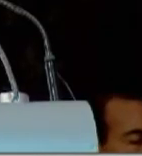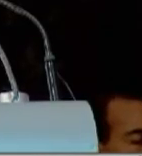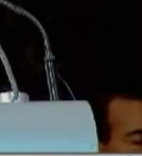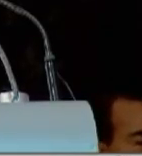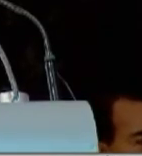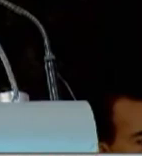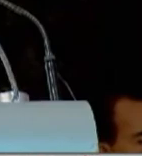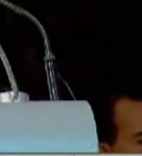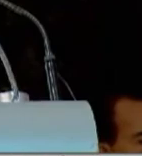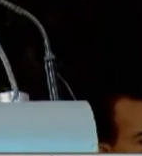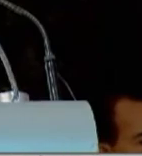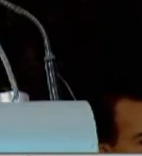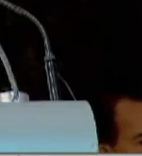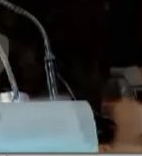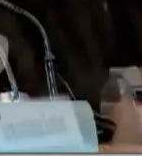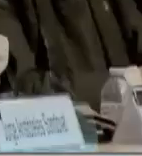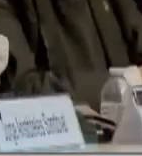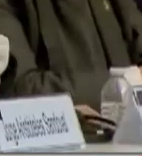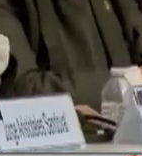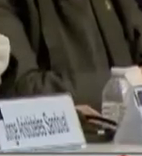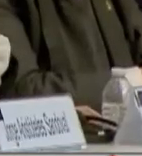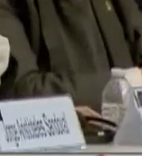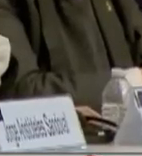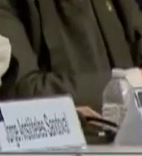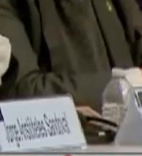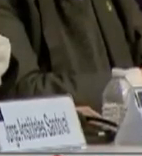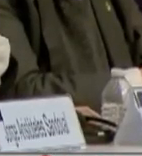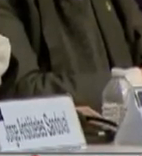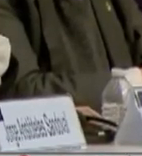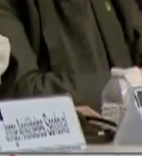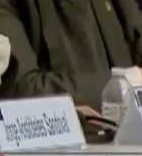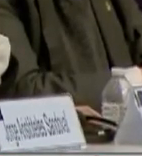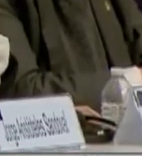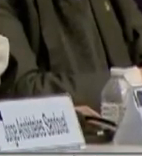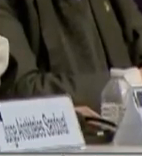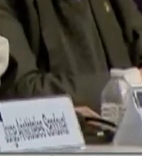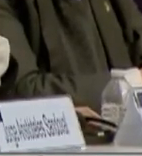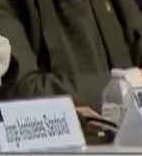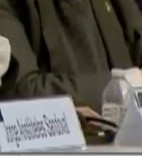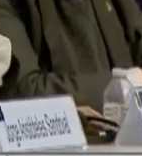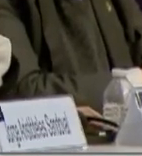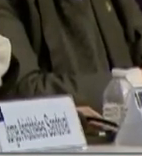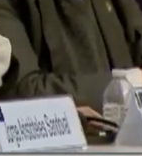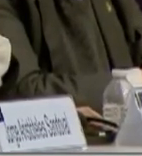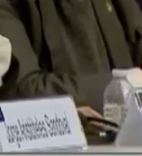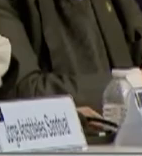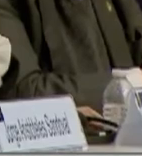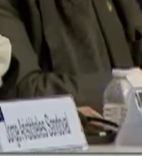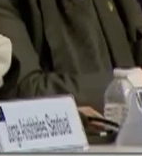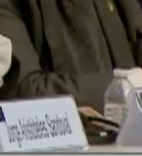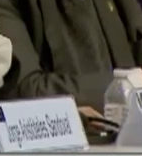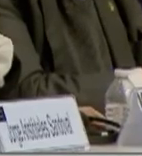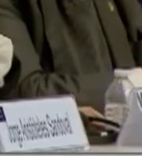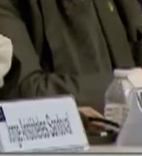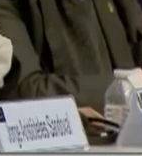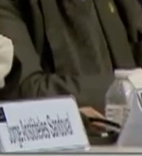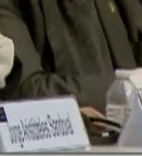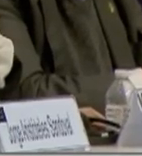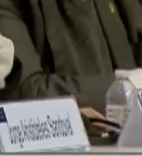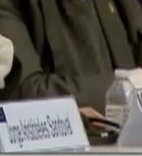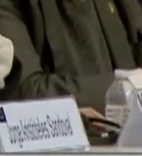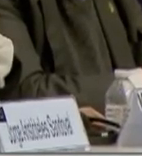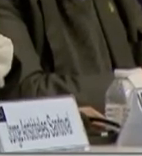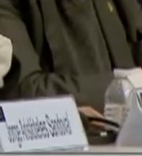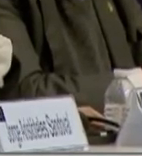el 40 aniversario del establecimiento de las relaciones diplomáticas entre España y México,